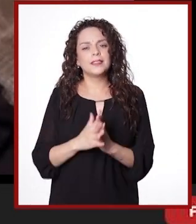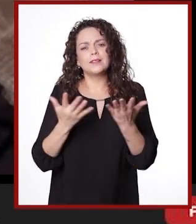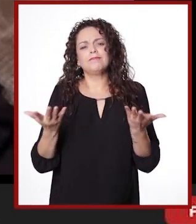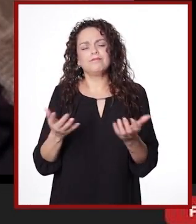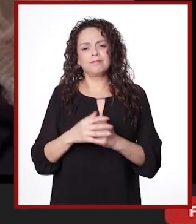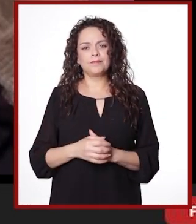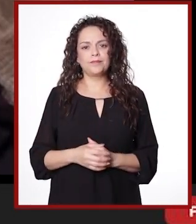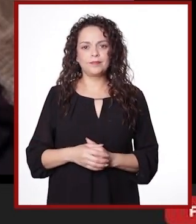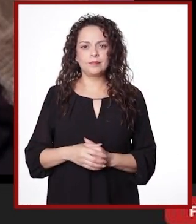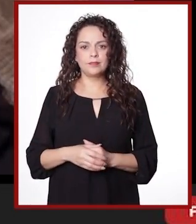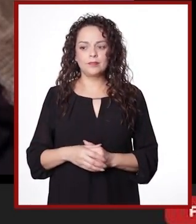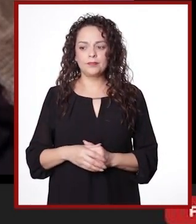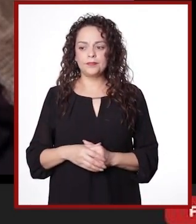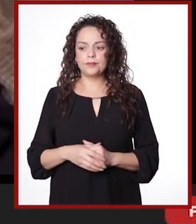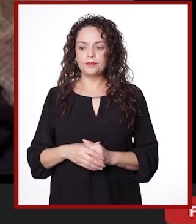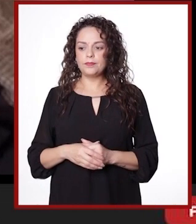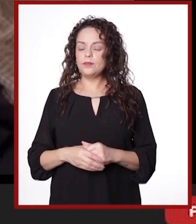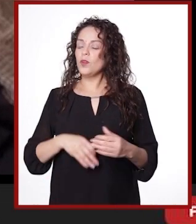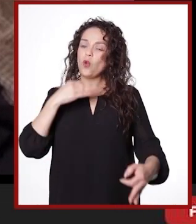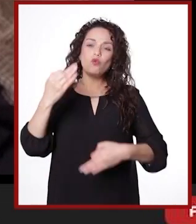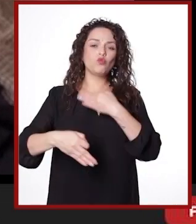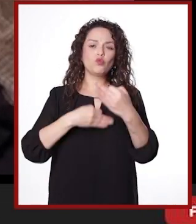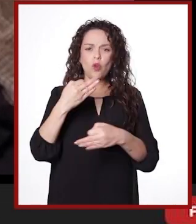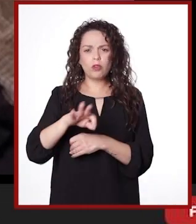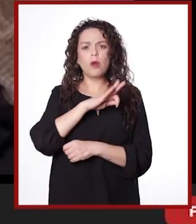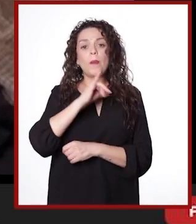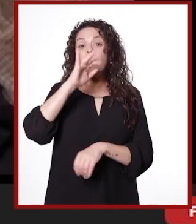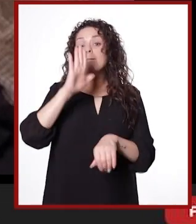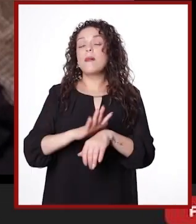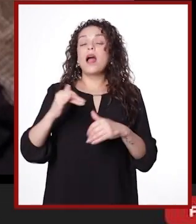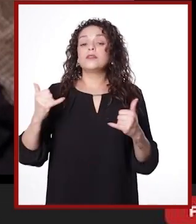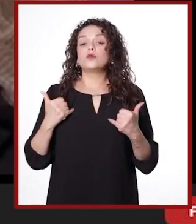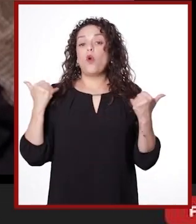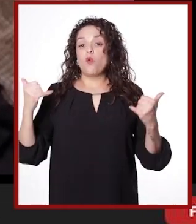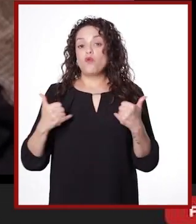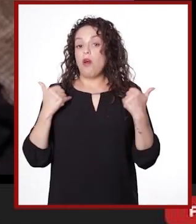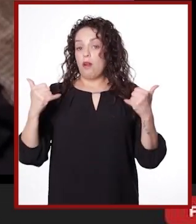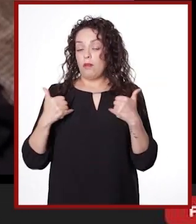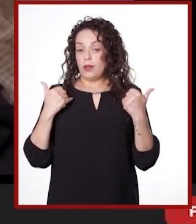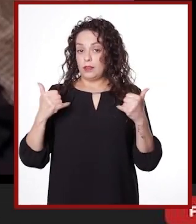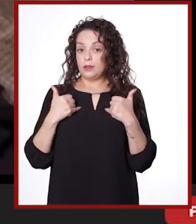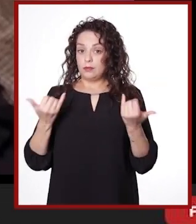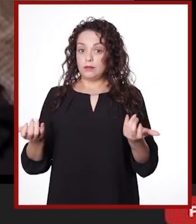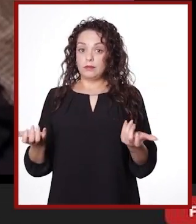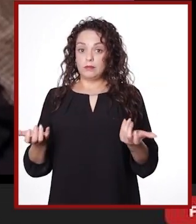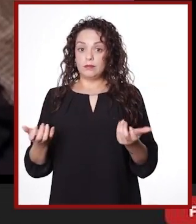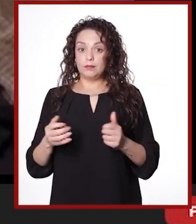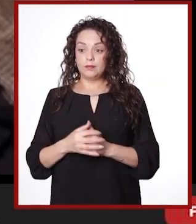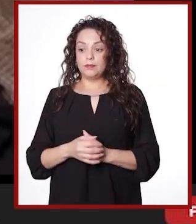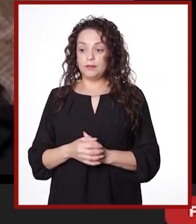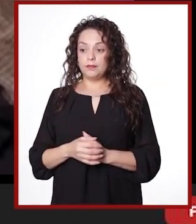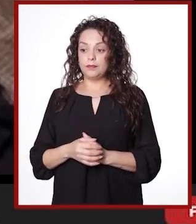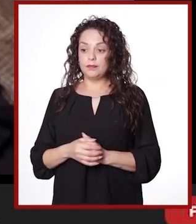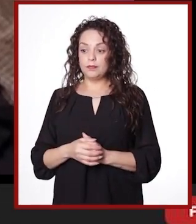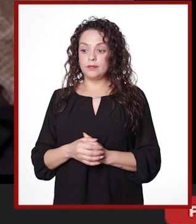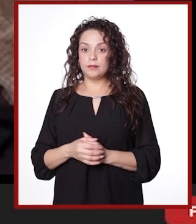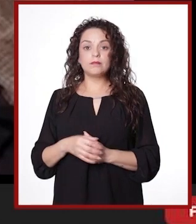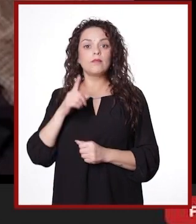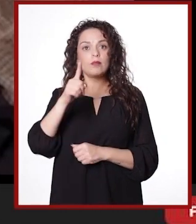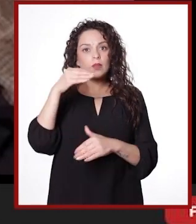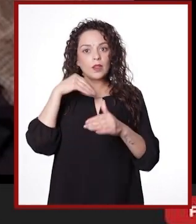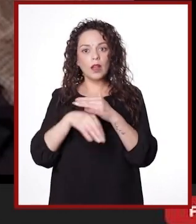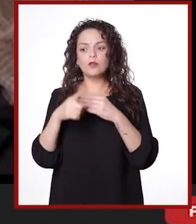invito a todos, sobre todo a los jóvenes, que abran su casa y vayan a conocer su